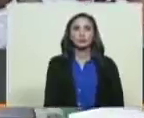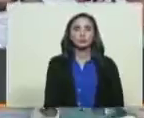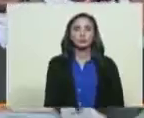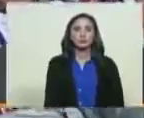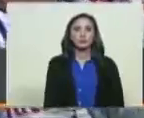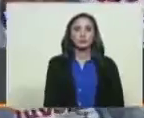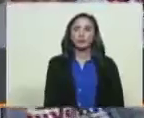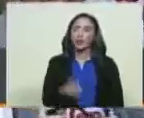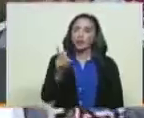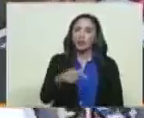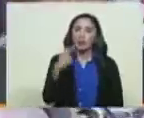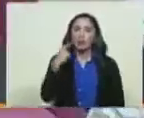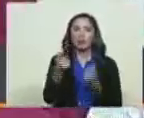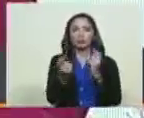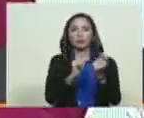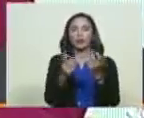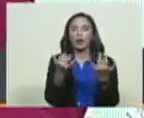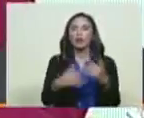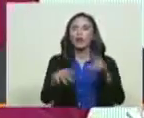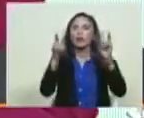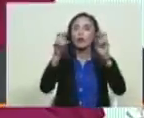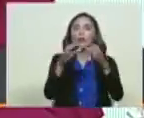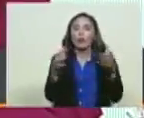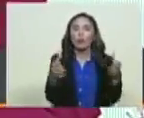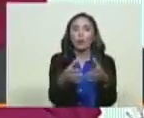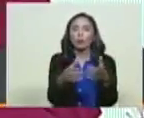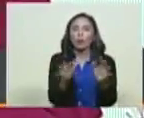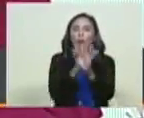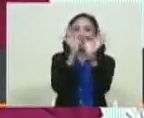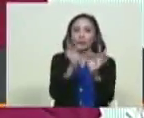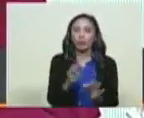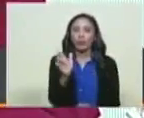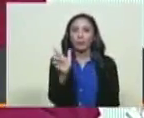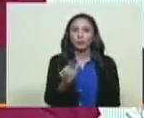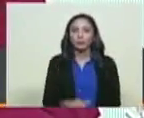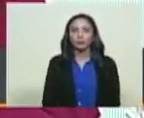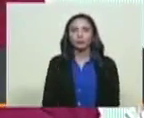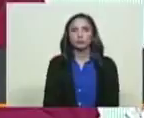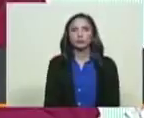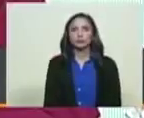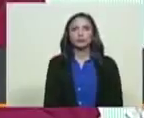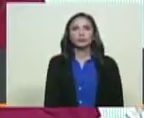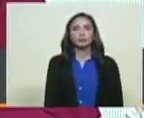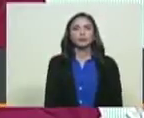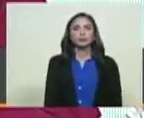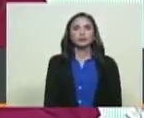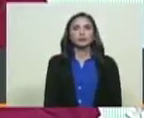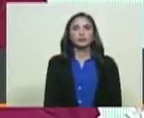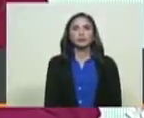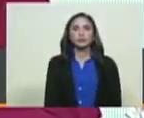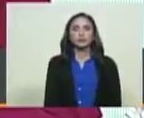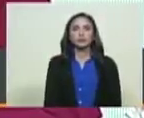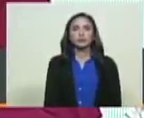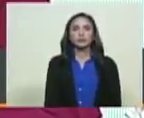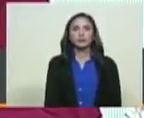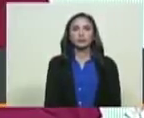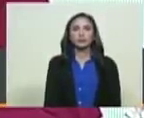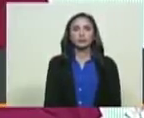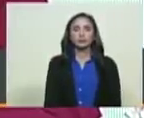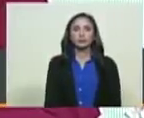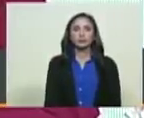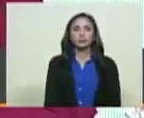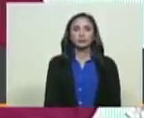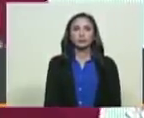estamos discutiendo el nuevo modelo organizativo del partido socialista unido de venezuela y estamos creando